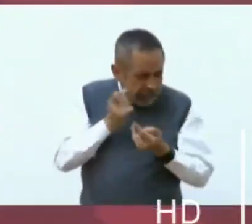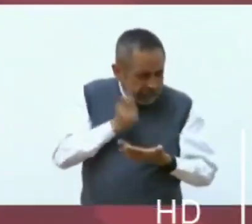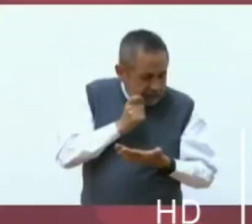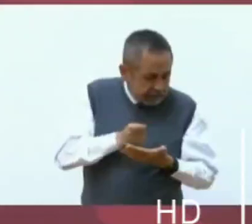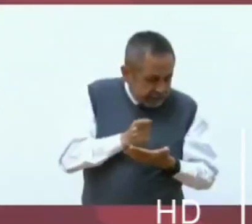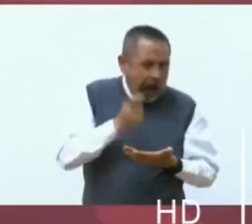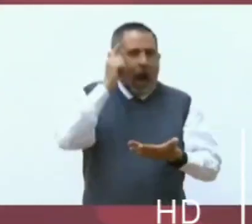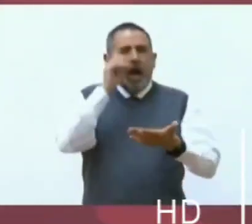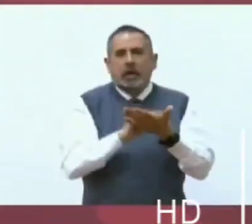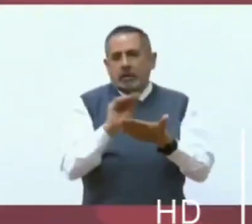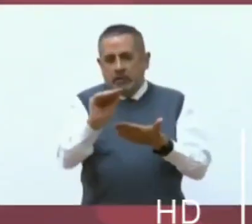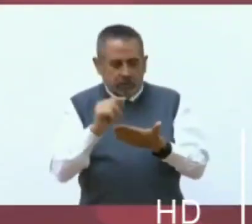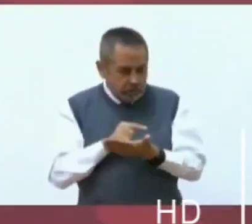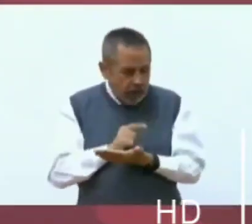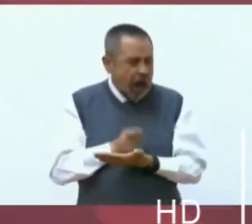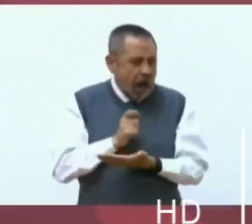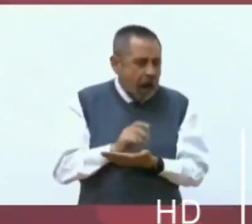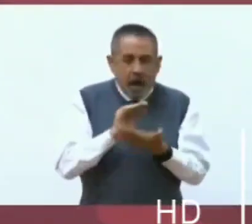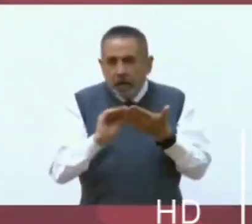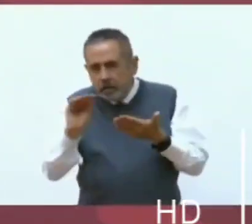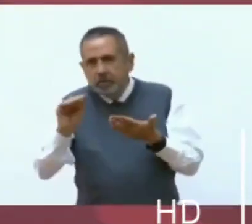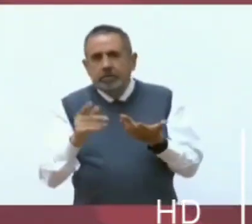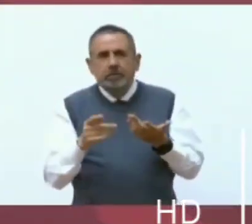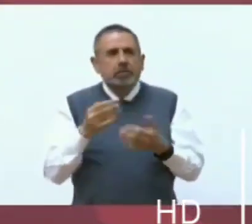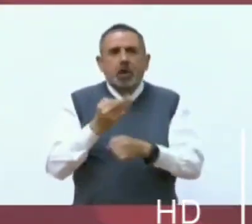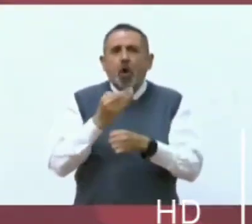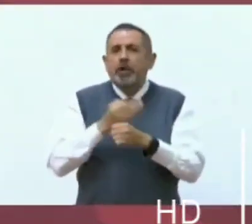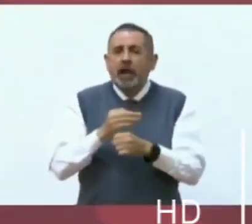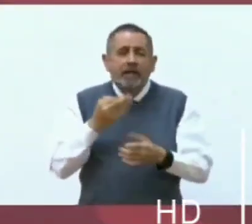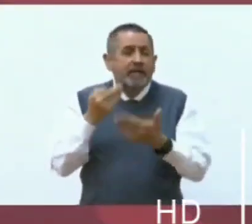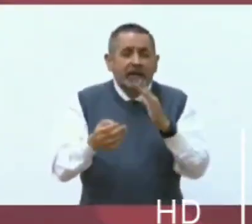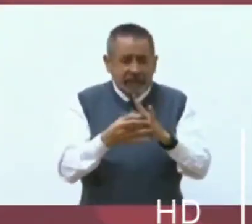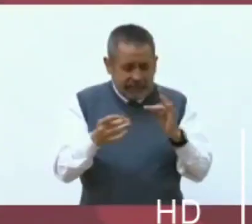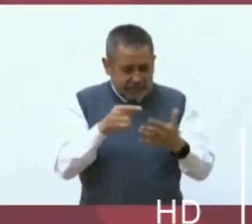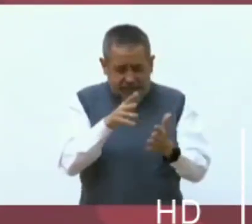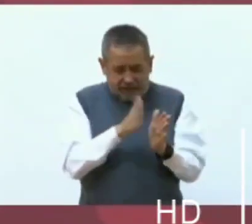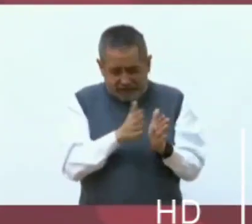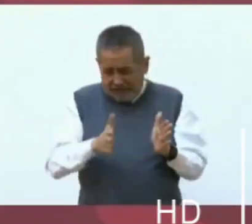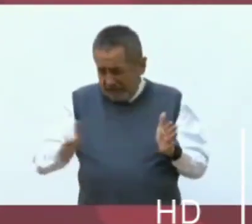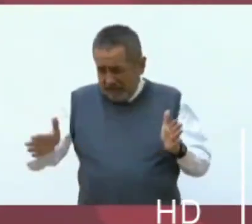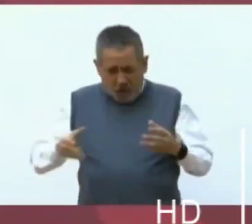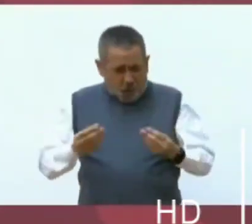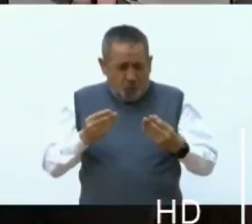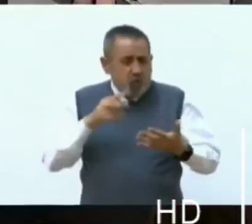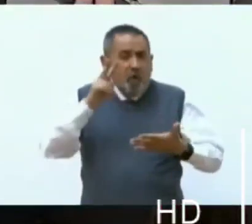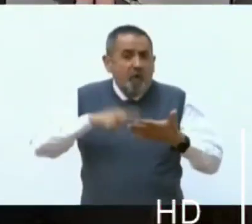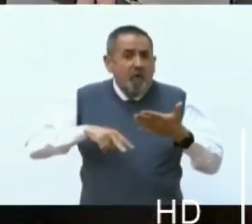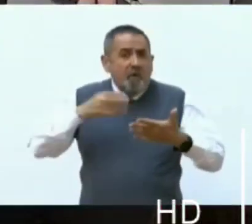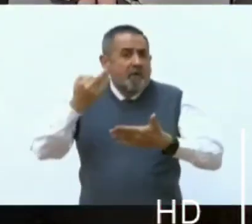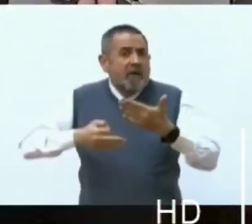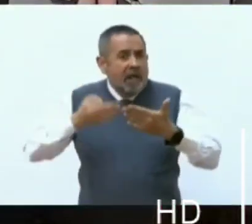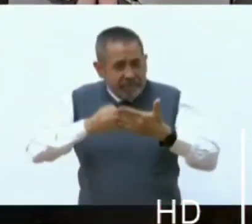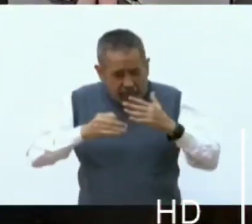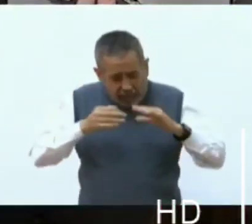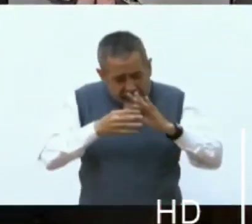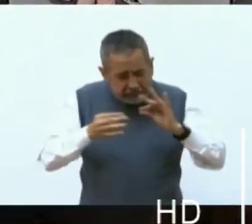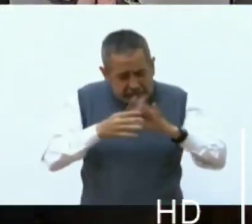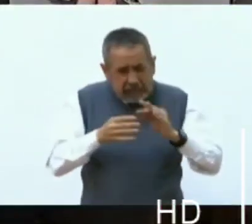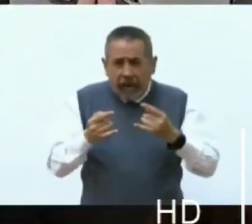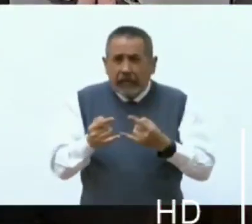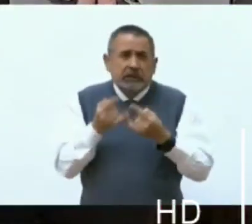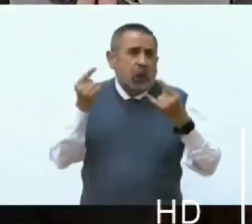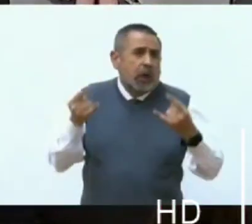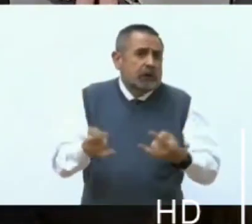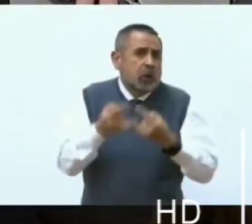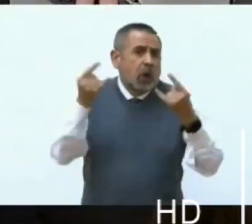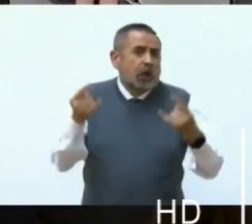nacional, significa que aún hay por describir muchas de sus particularidades e infinidad de hechos históricos de